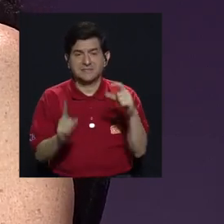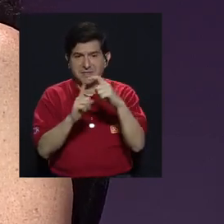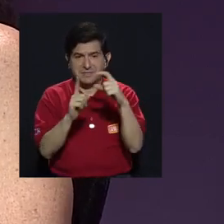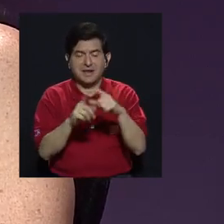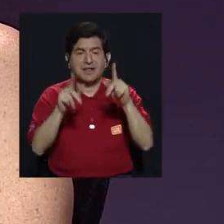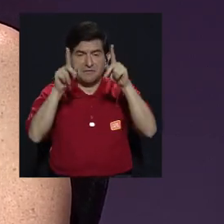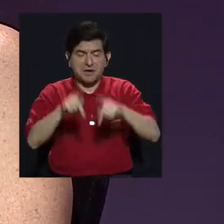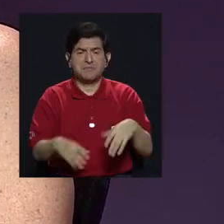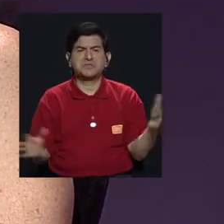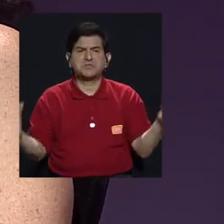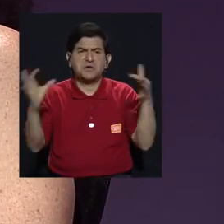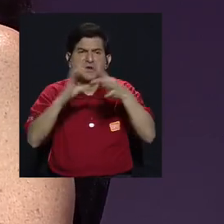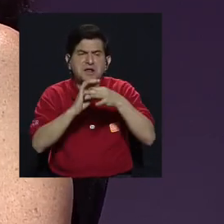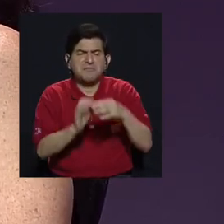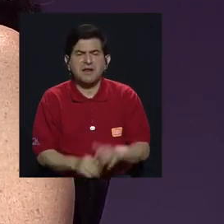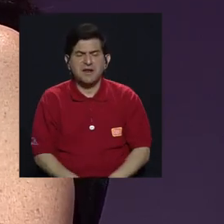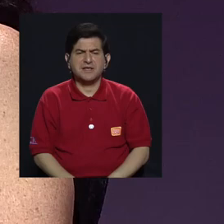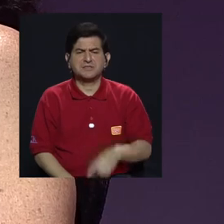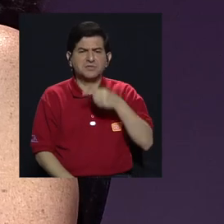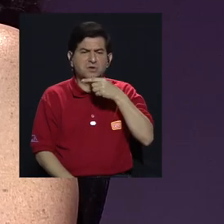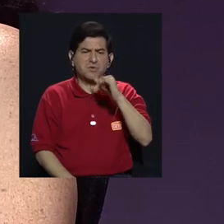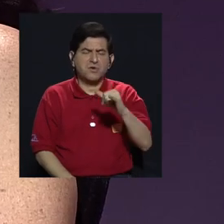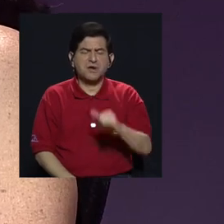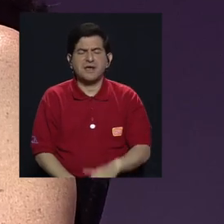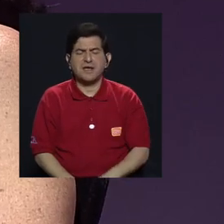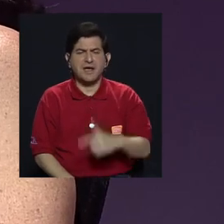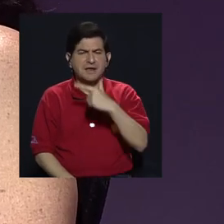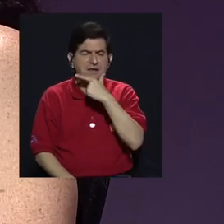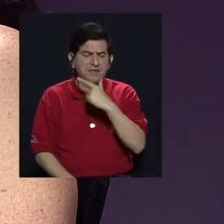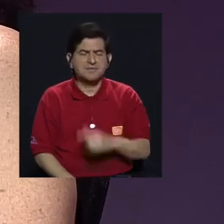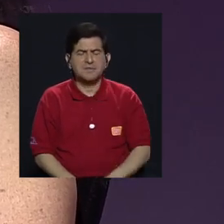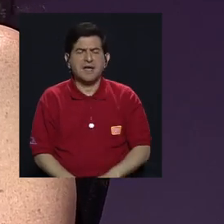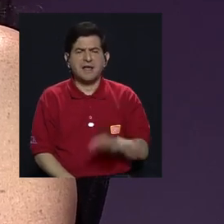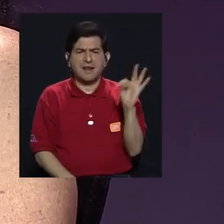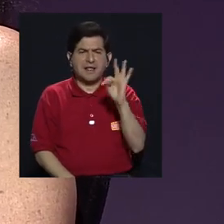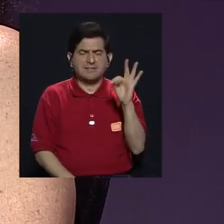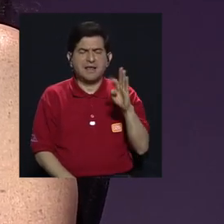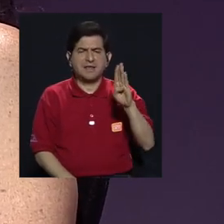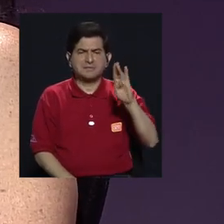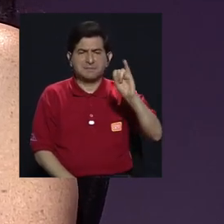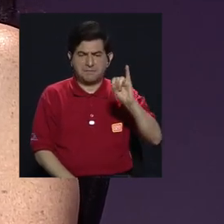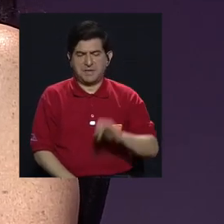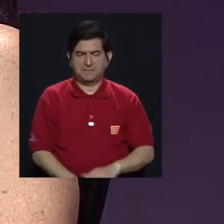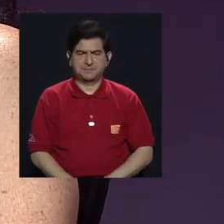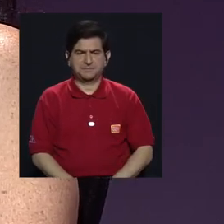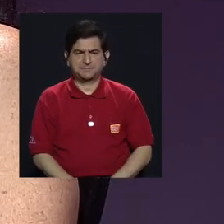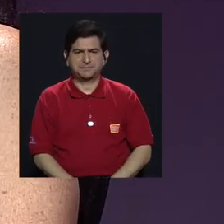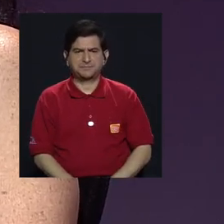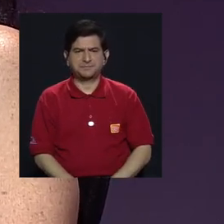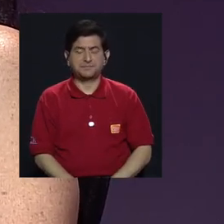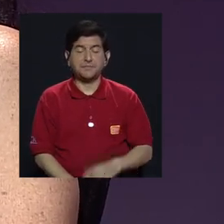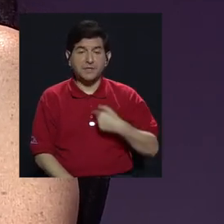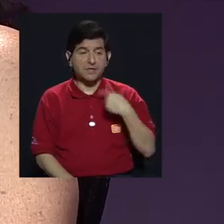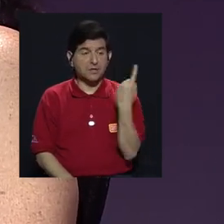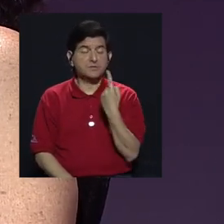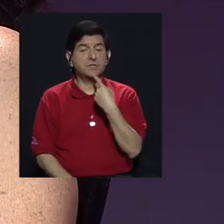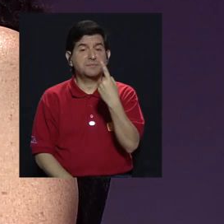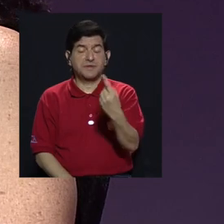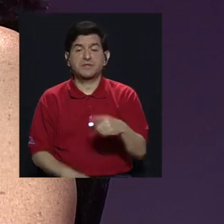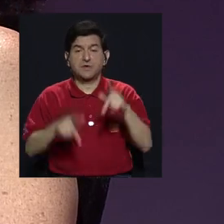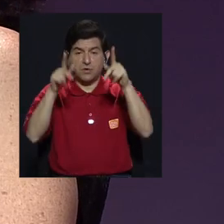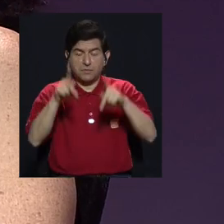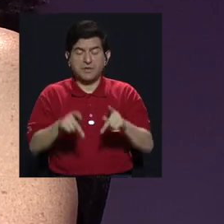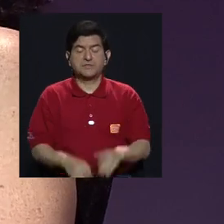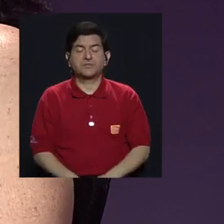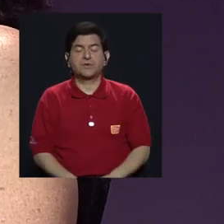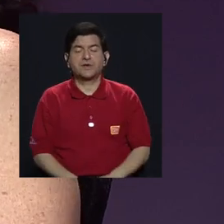y que la gente relaciona solo con gays, lesbianas, bisexuales, transexuales y demás. Yo siempre digo que